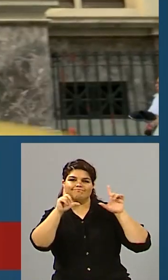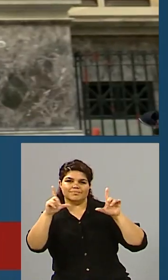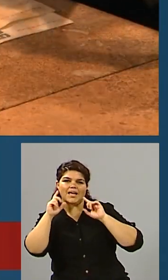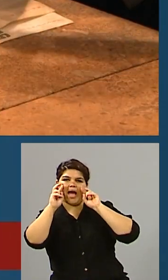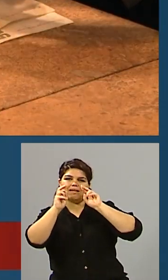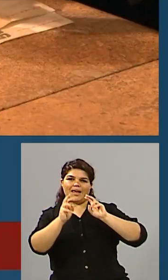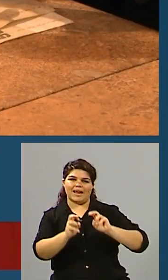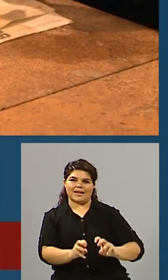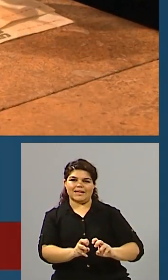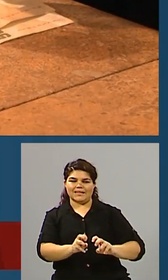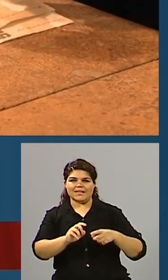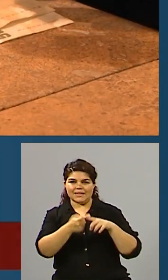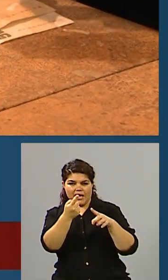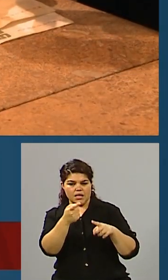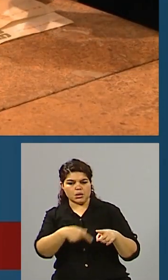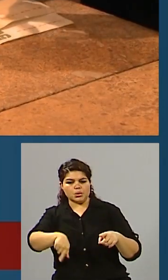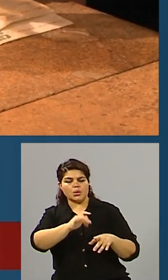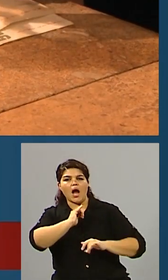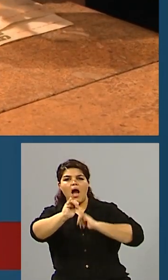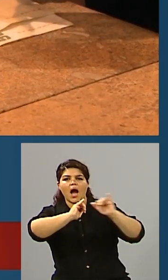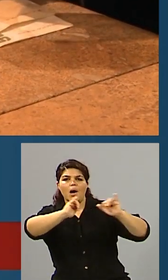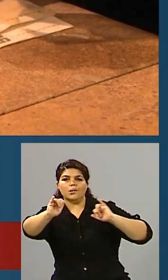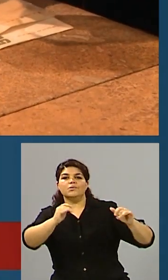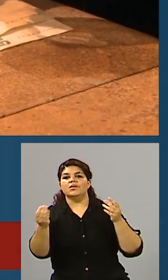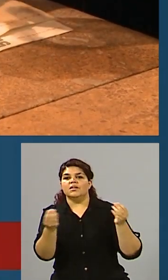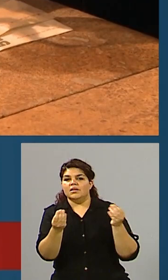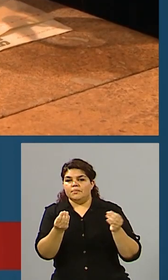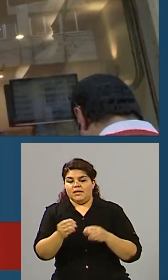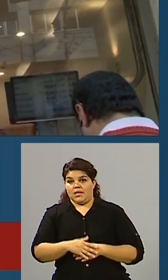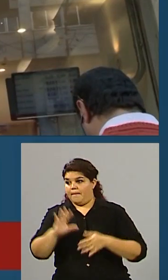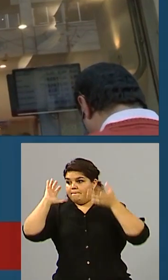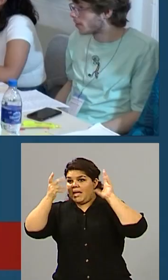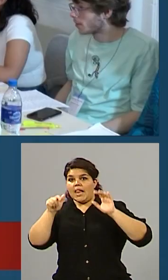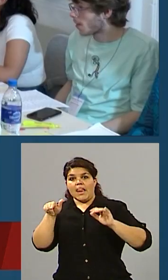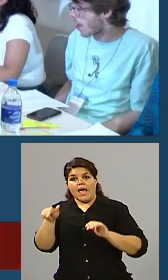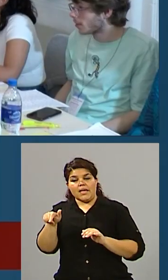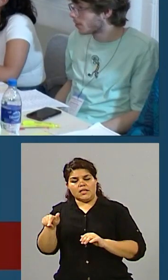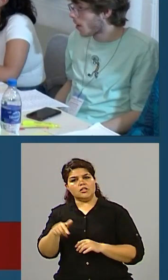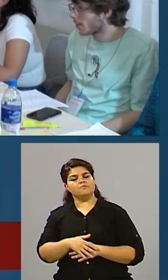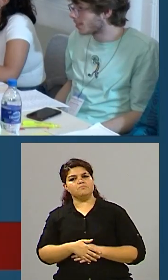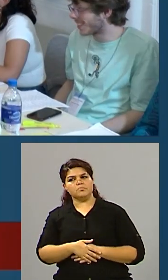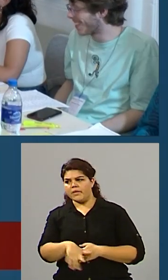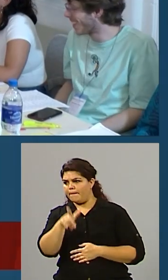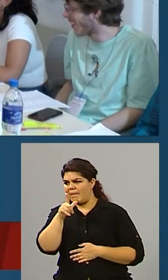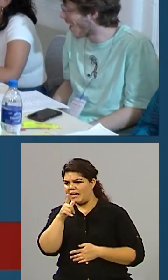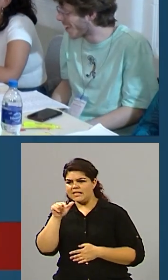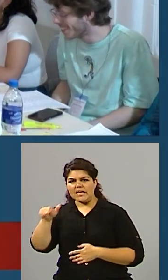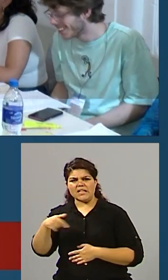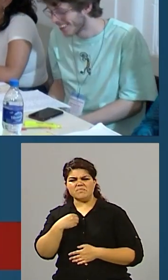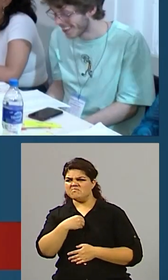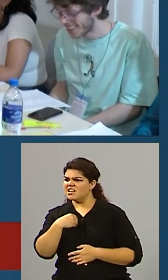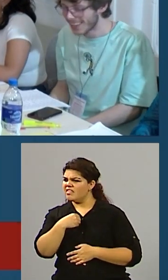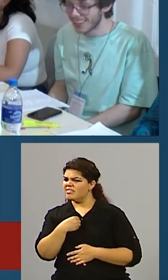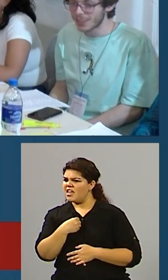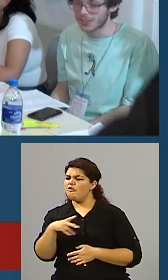de Milei por ahí no ha tomado dimensión que es ya el presidente electo y sigue hablando como